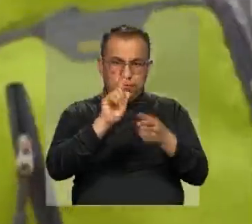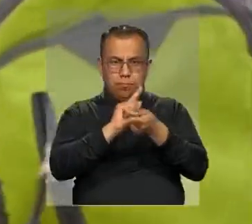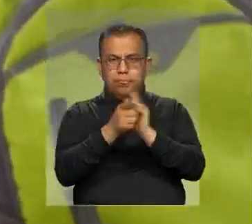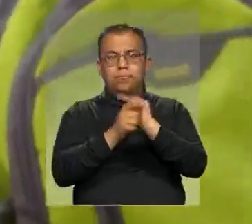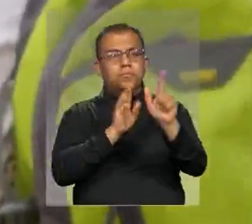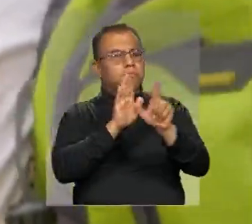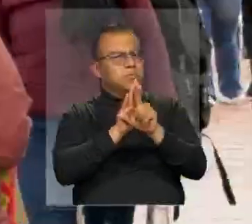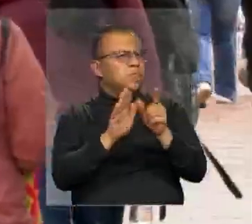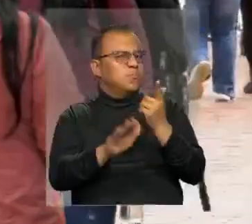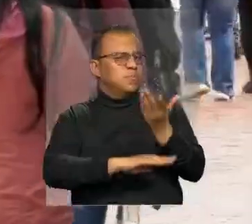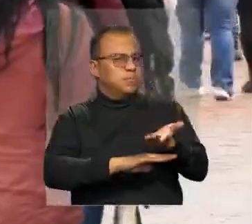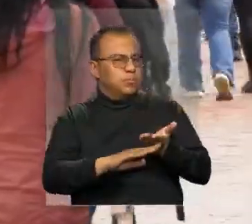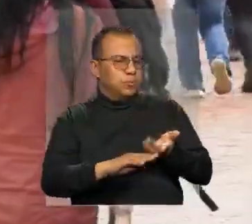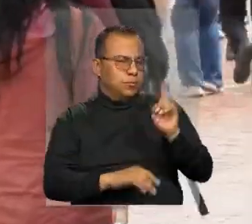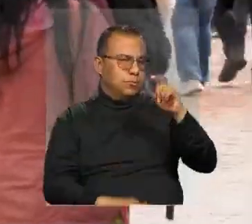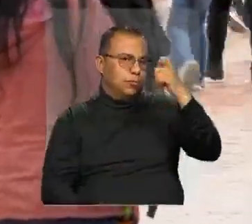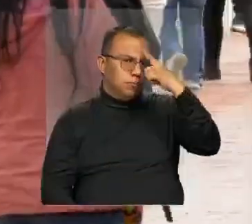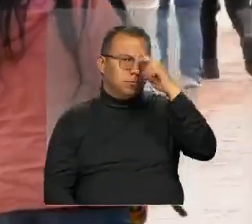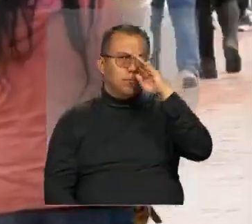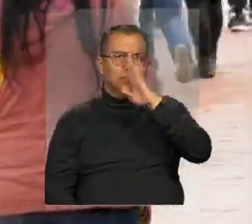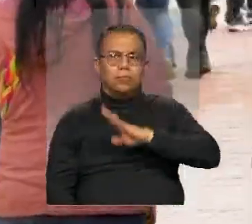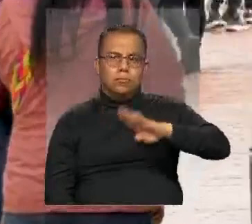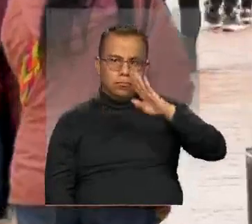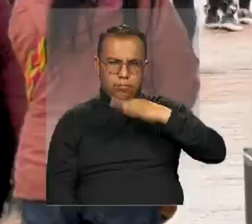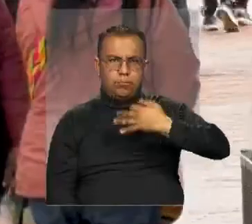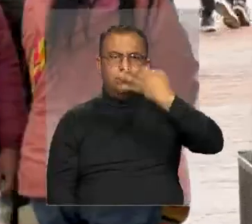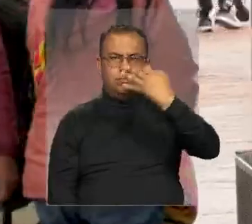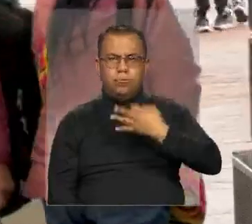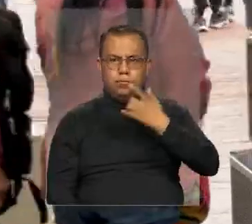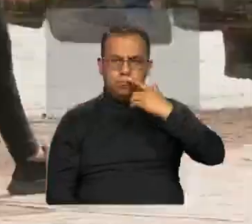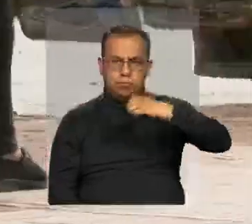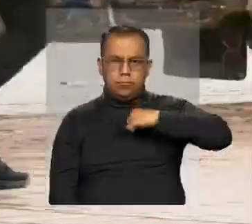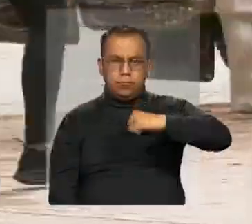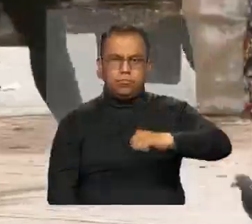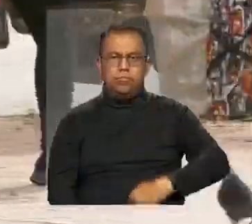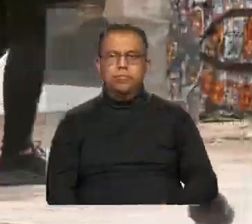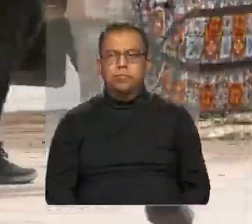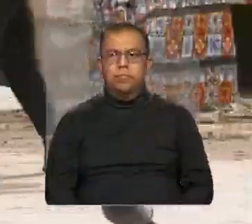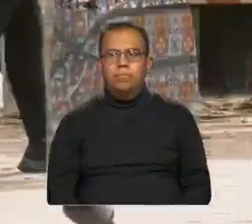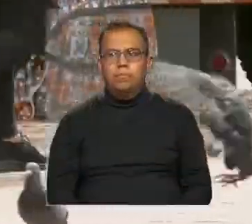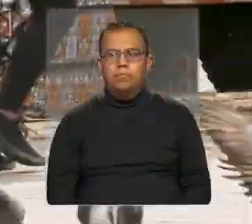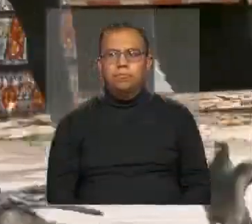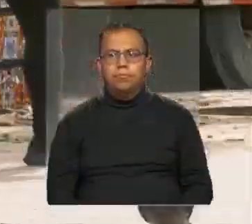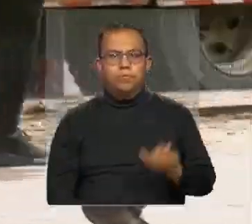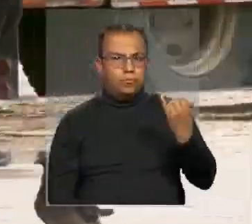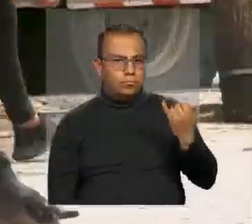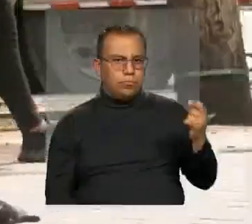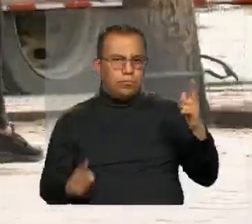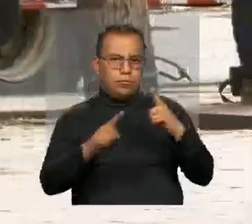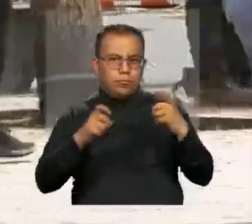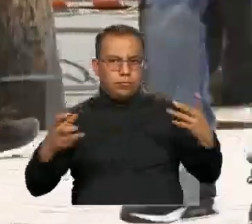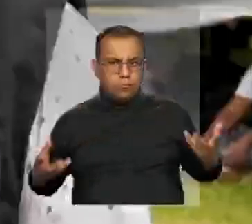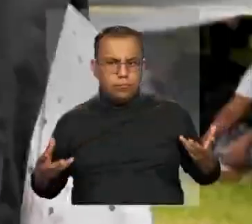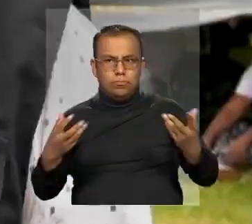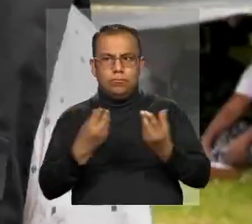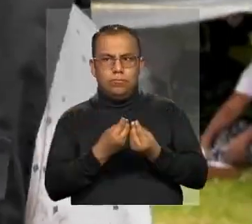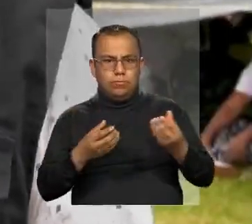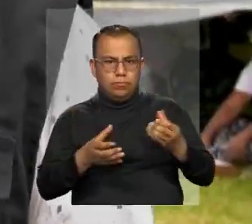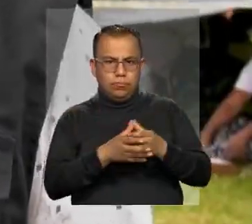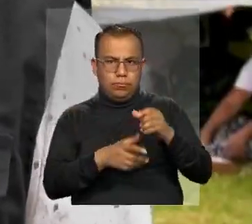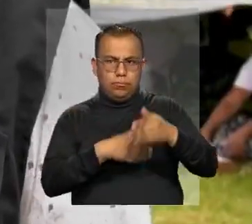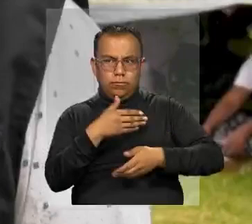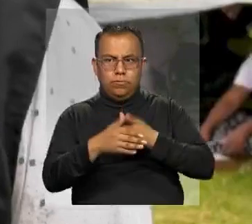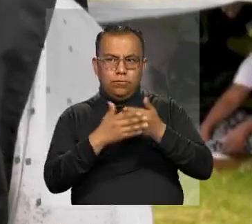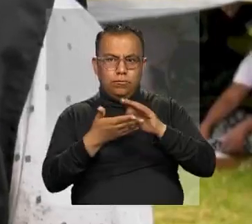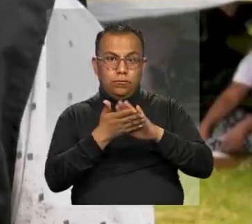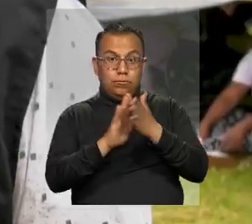Cauca le exigirán al gobierno nacional la garantía de sus derechos. En el tema de la reforma agraria, en el tema de la